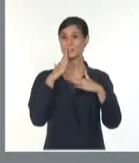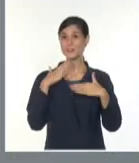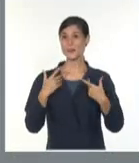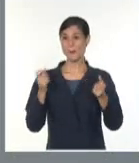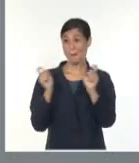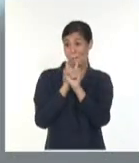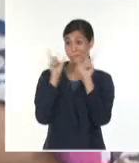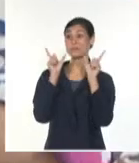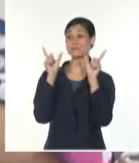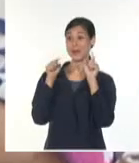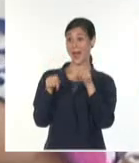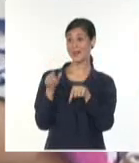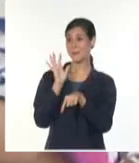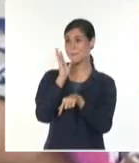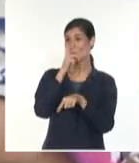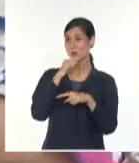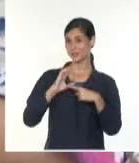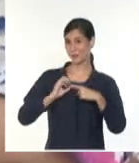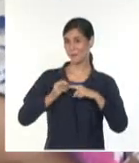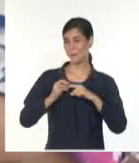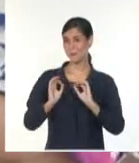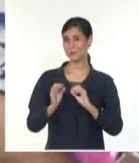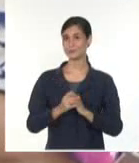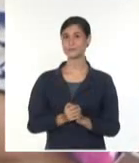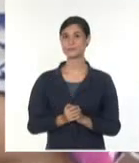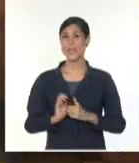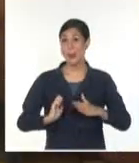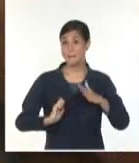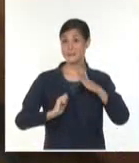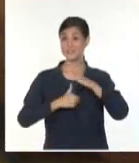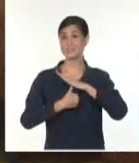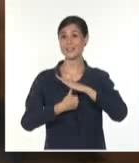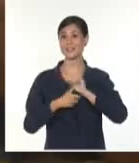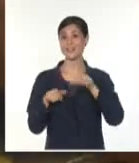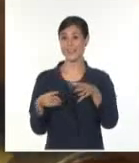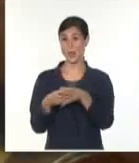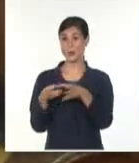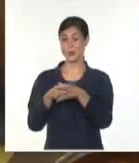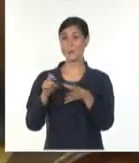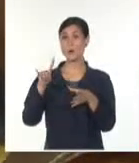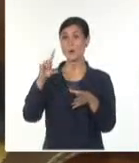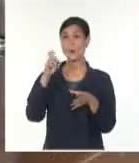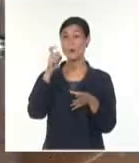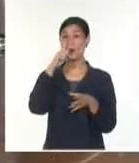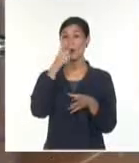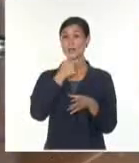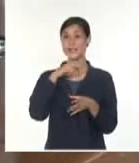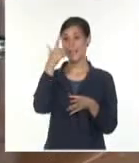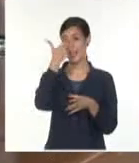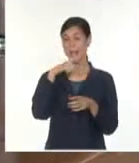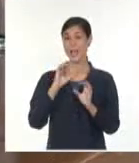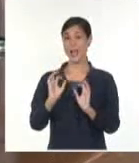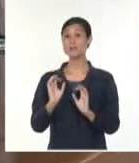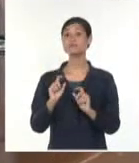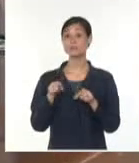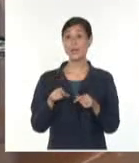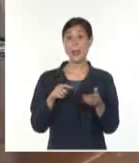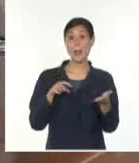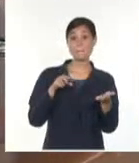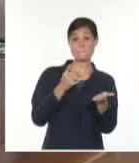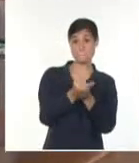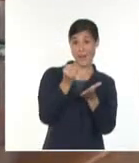a esta sesión a la que asistió la presidenta de la unac Marta bonc de la cruz le seguirán otras dos martes y miércoles dedicadas a la